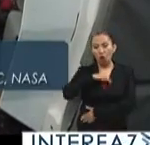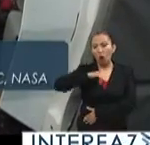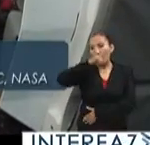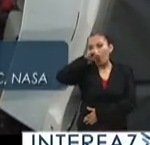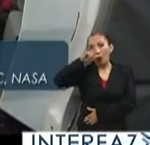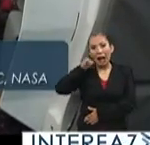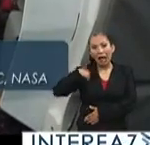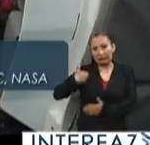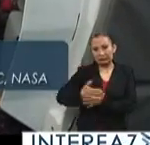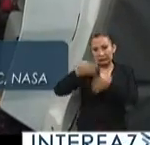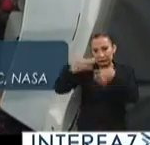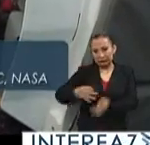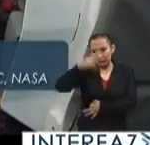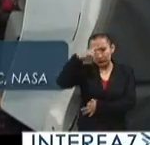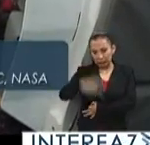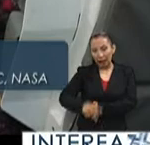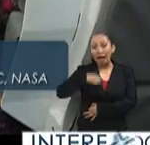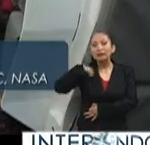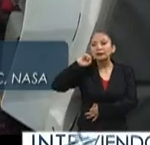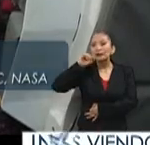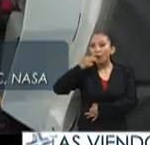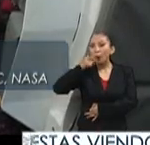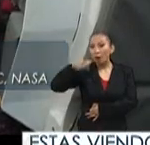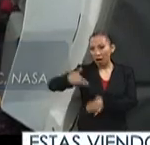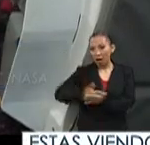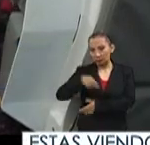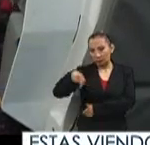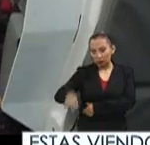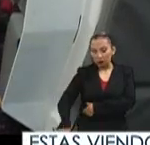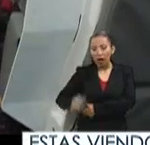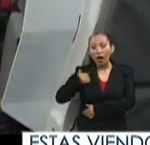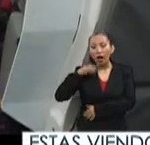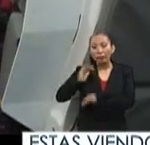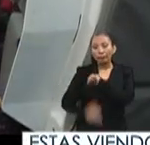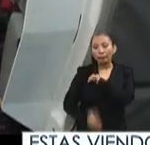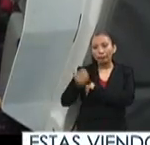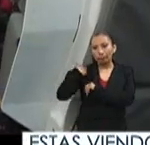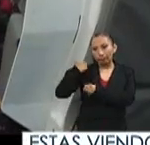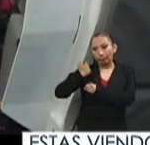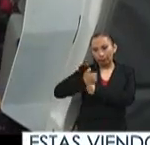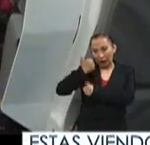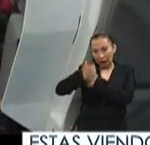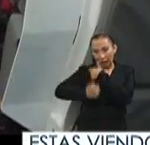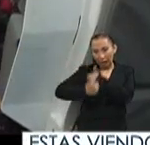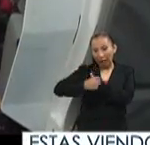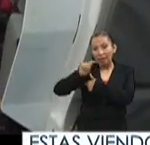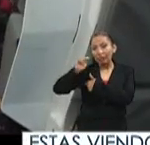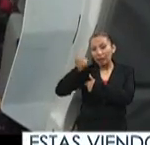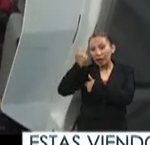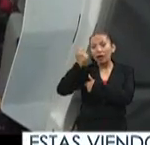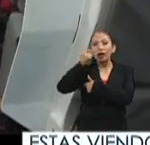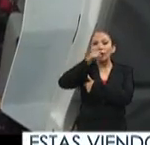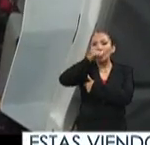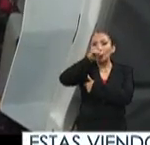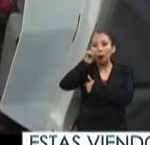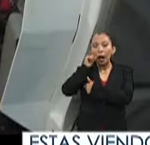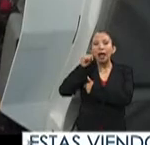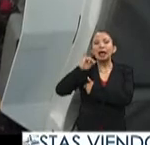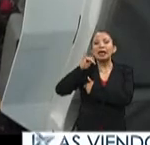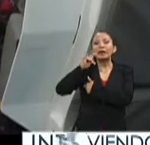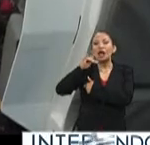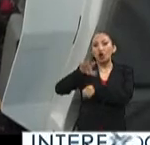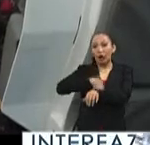Juárez, originario de México, Juárez, Chihuahua. Nací allí, terminé mi primera carrera en el TEC de Juárez, ingeniero